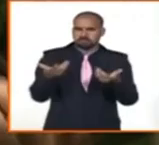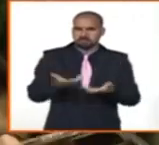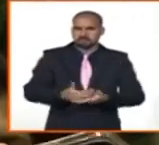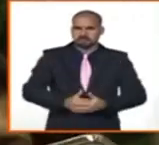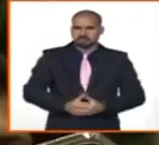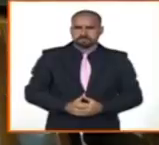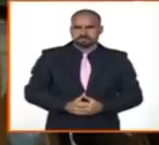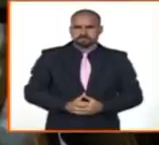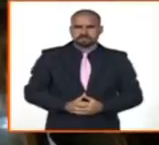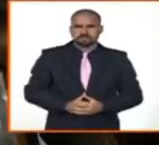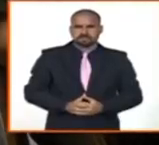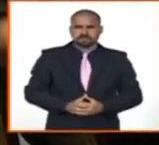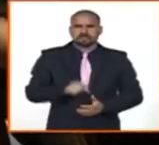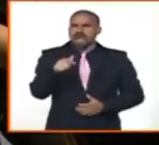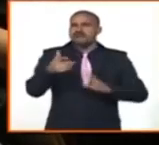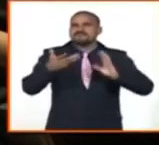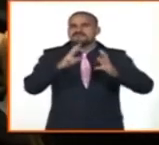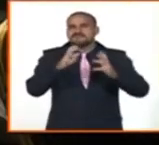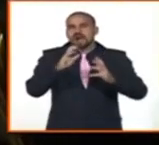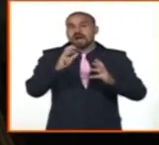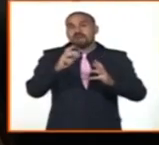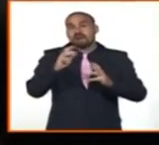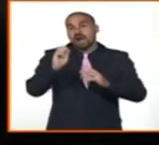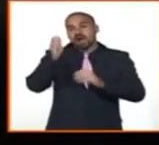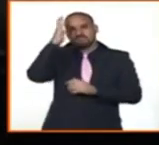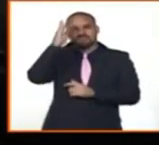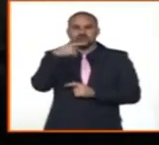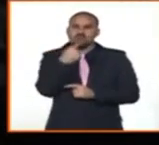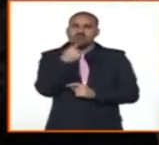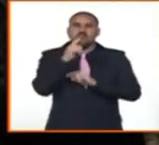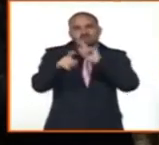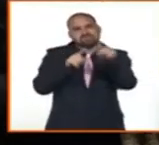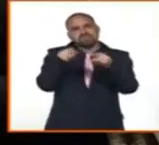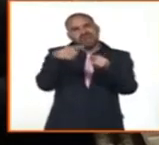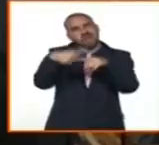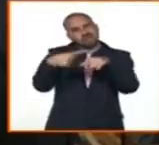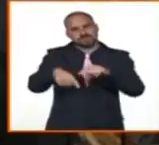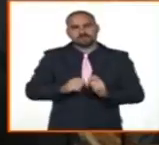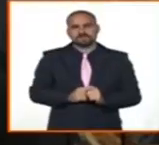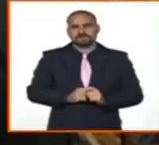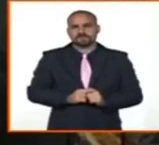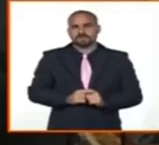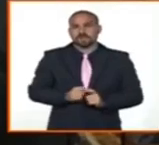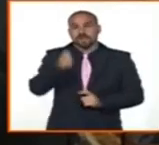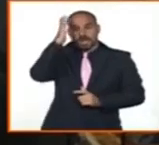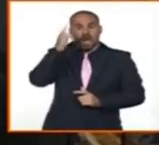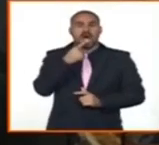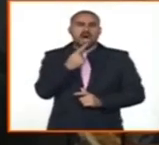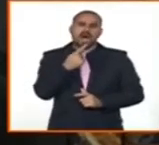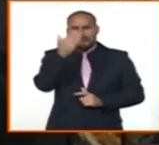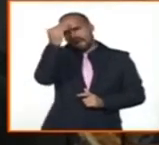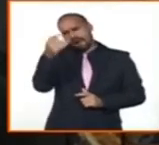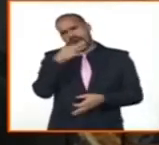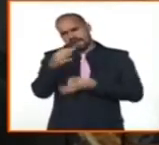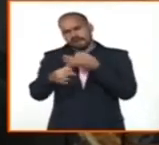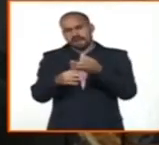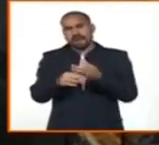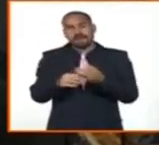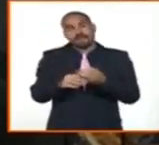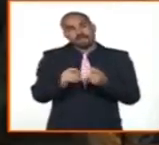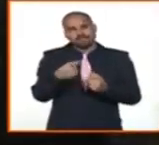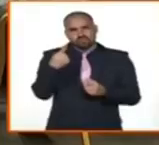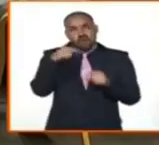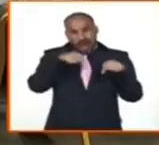que reflexionemos en este tipo de cuestiones. Gracias. Eso es parte del debate que tenemos ahora. ¿Cómo somos más creativos? ¿Cómo somos